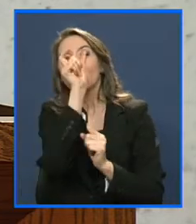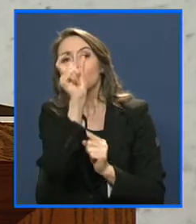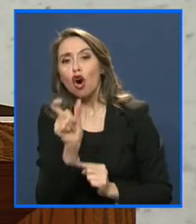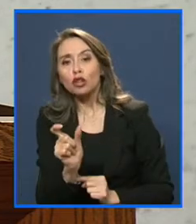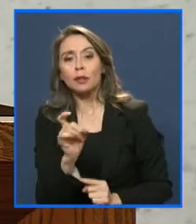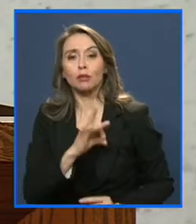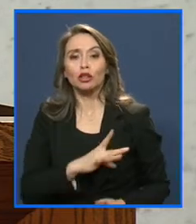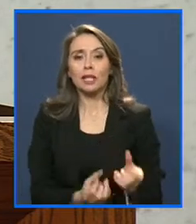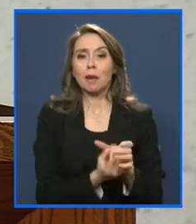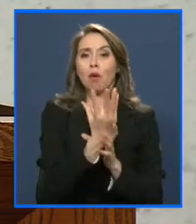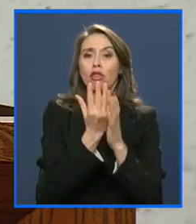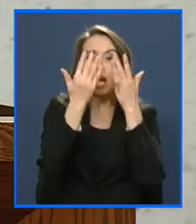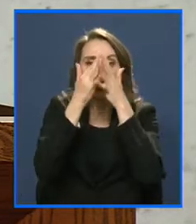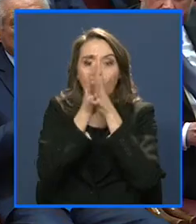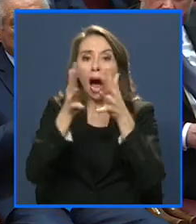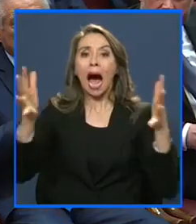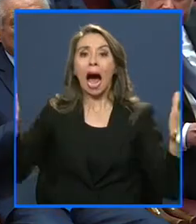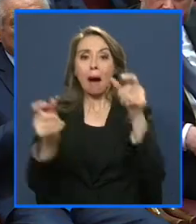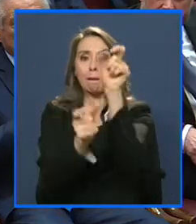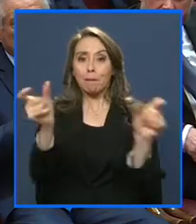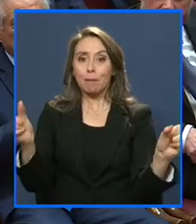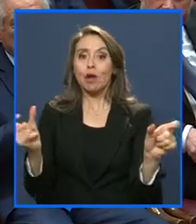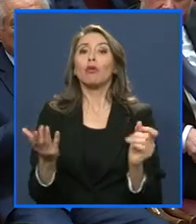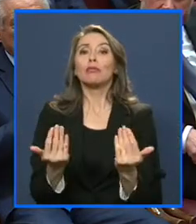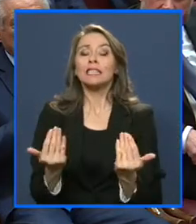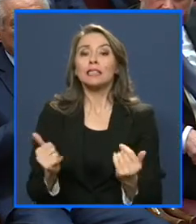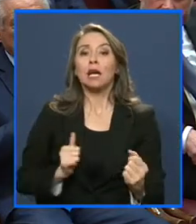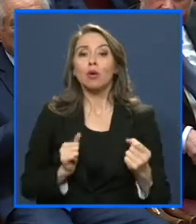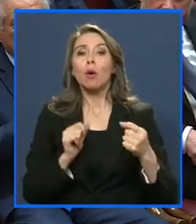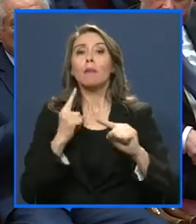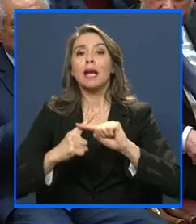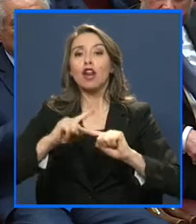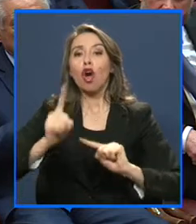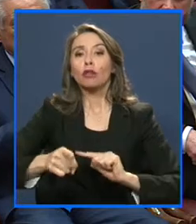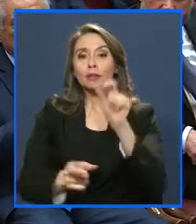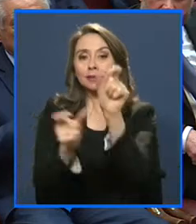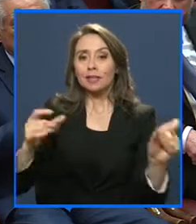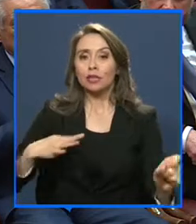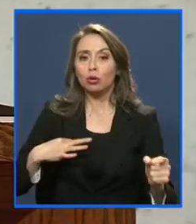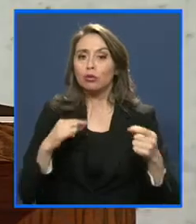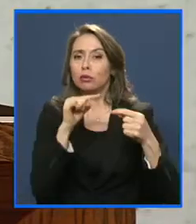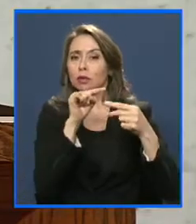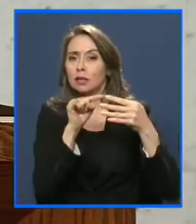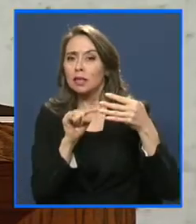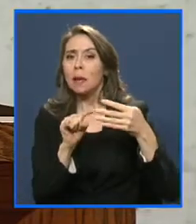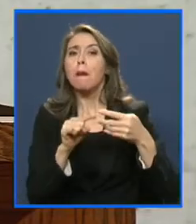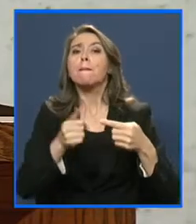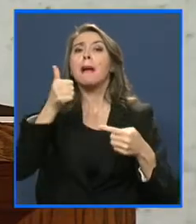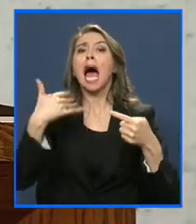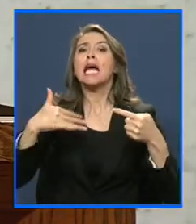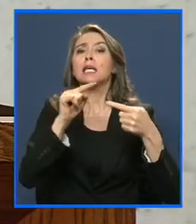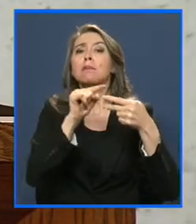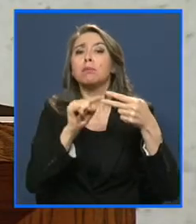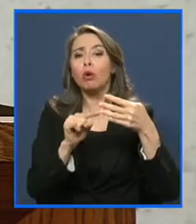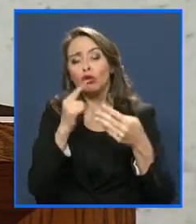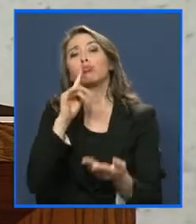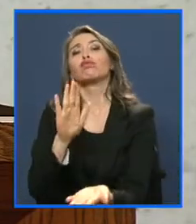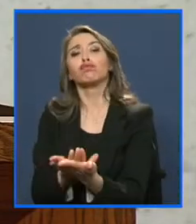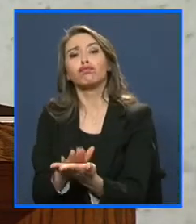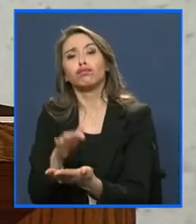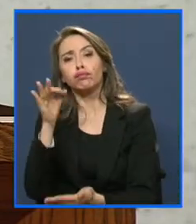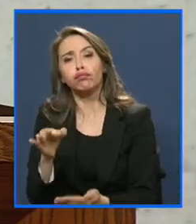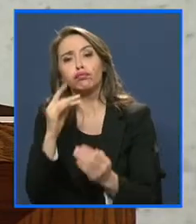un chile moderno y amplio requiere que se cumplan una serie de exigencias de la ciudadanía y entre las más relevantes evidentemente